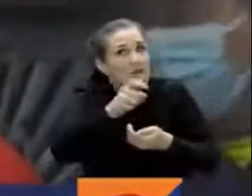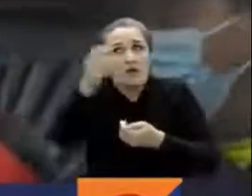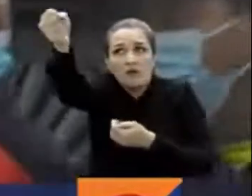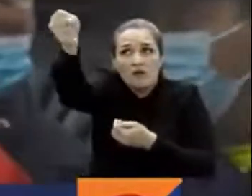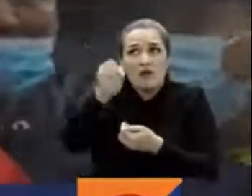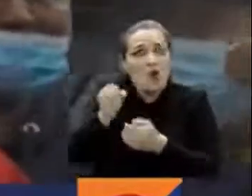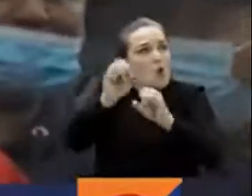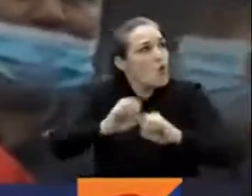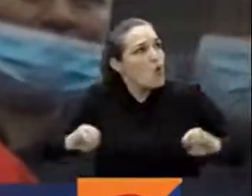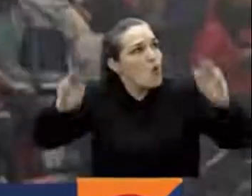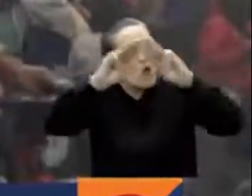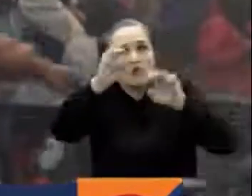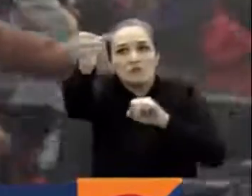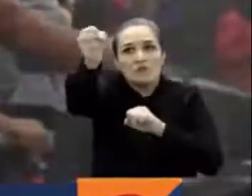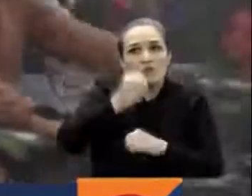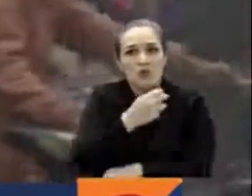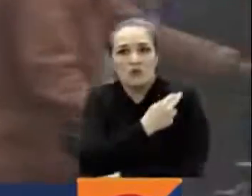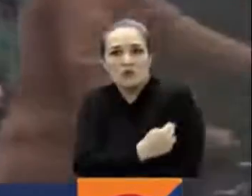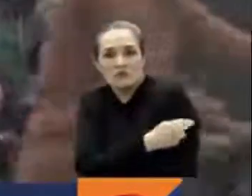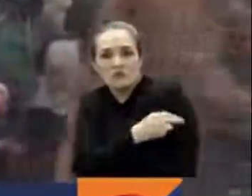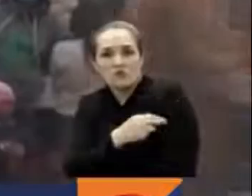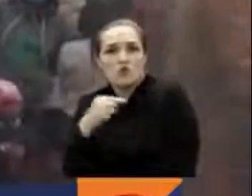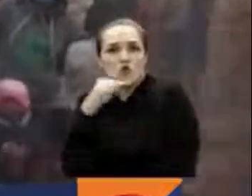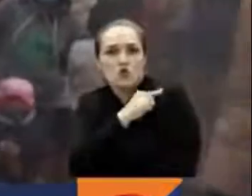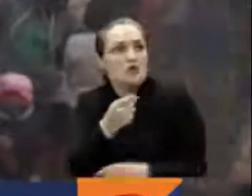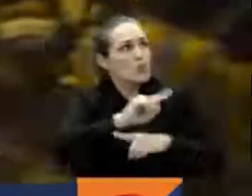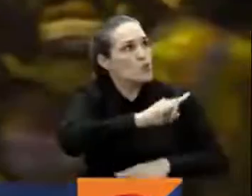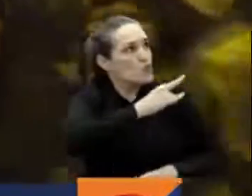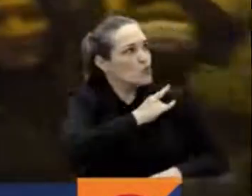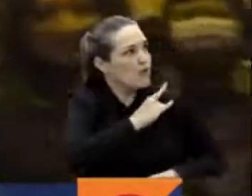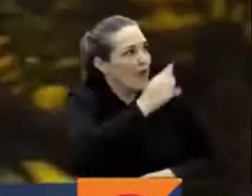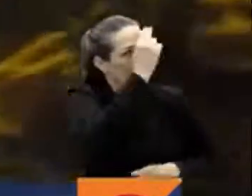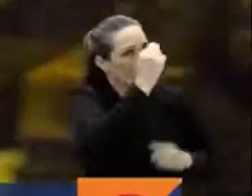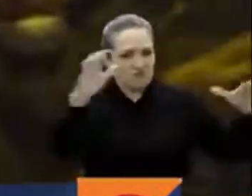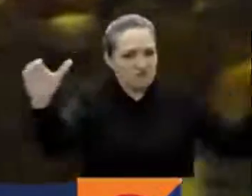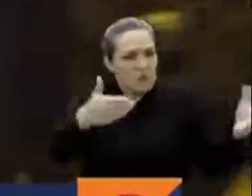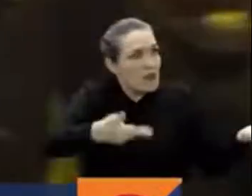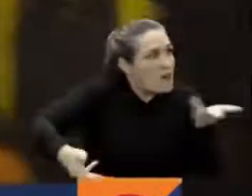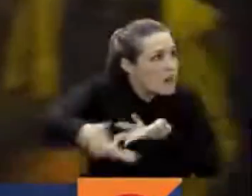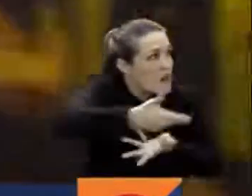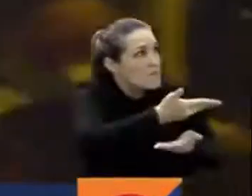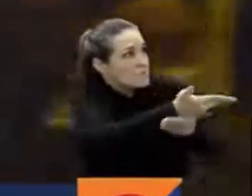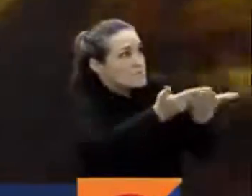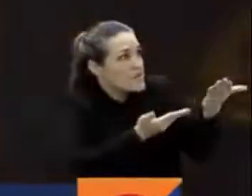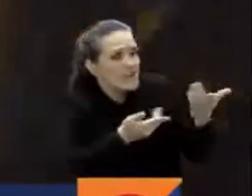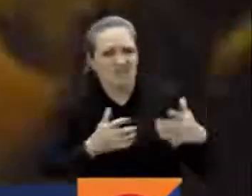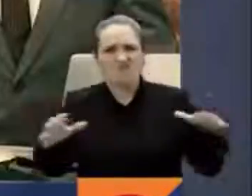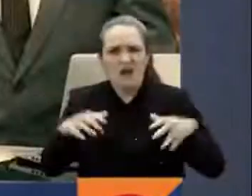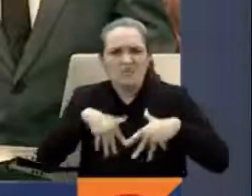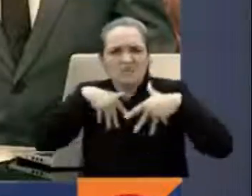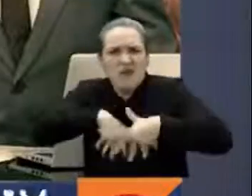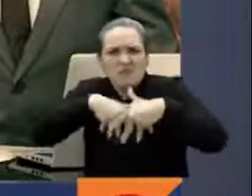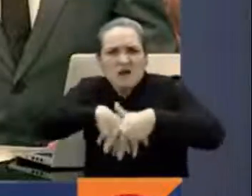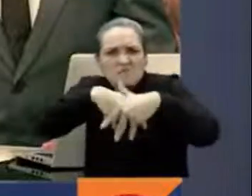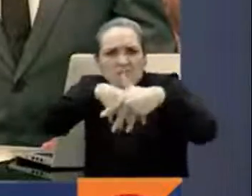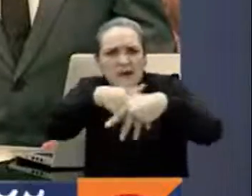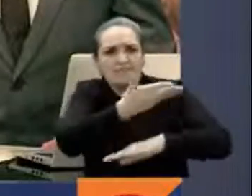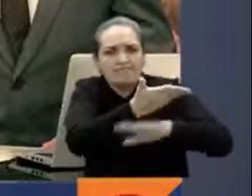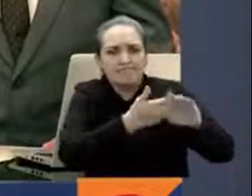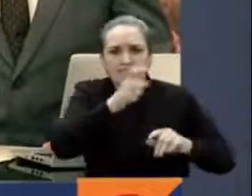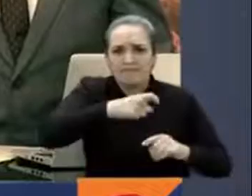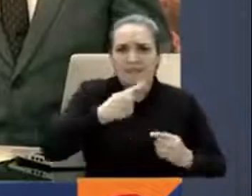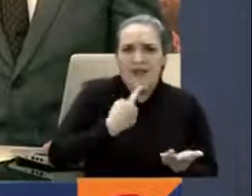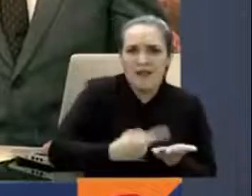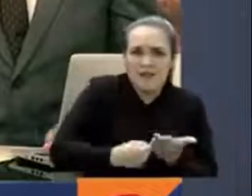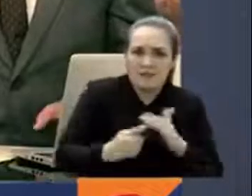Cruz Roja, universidades y la Iglesia Católica. Varios sectores sociales se han sumado a las movilizaciones. Y miren